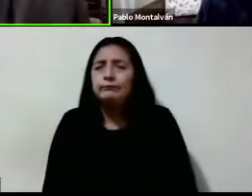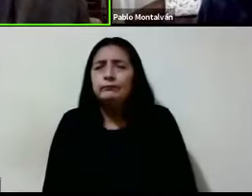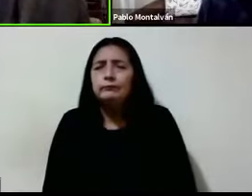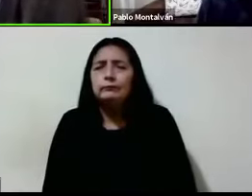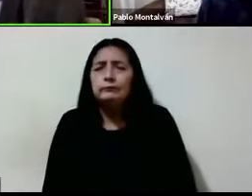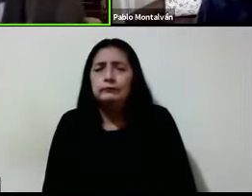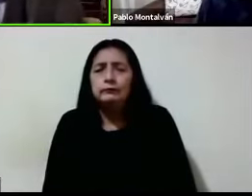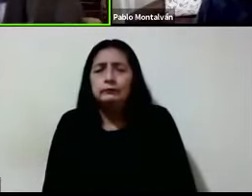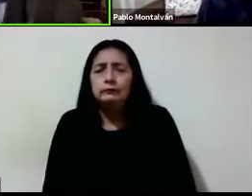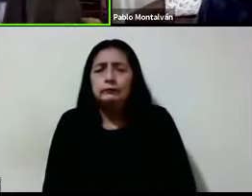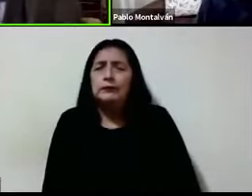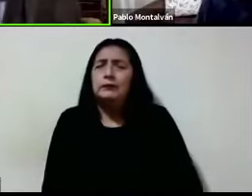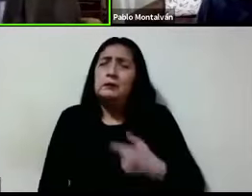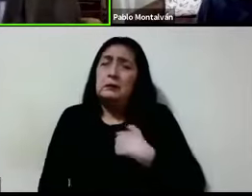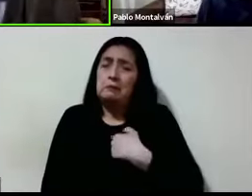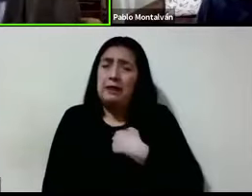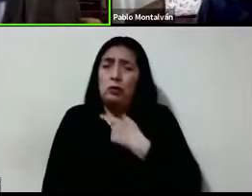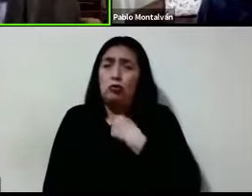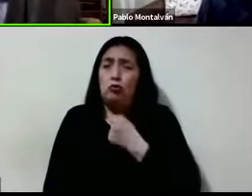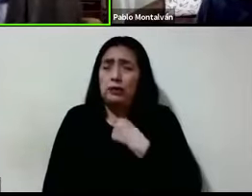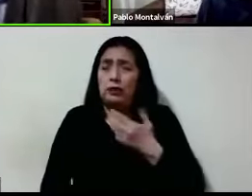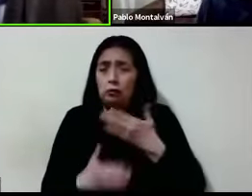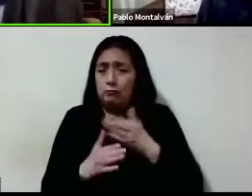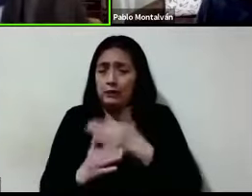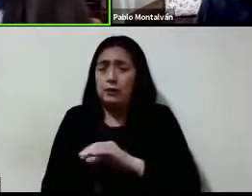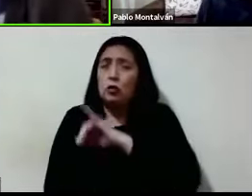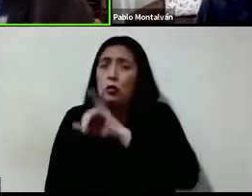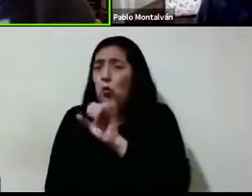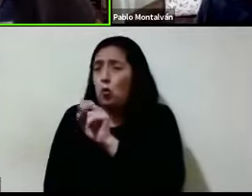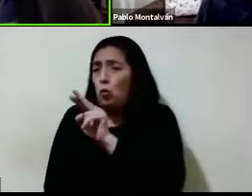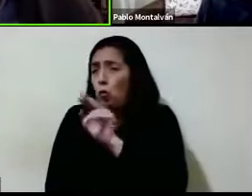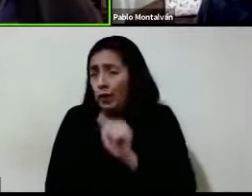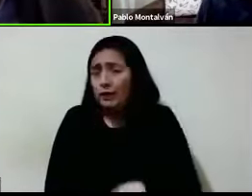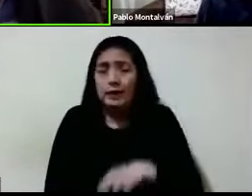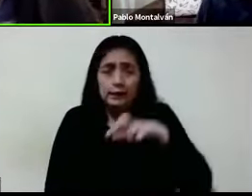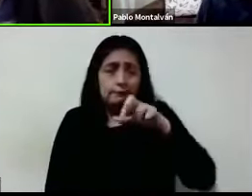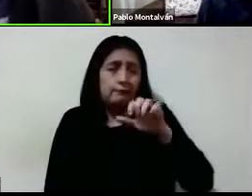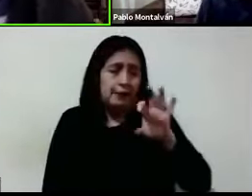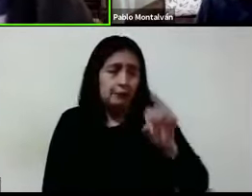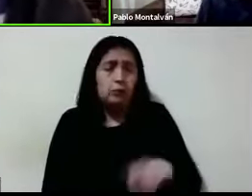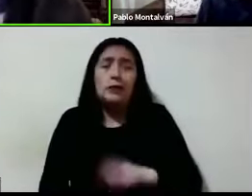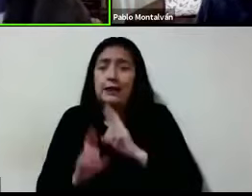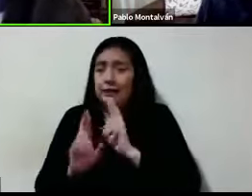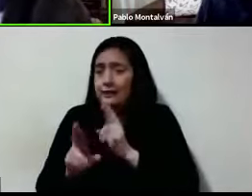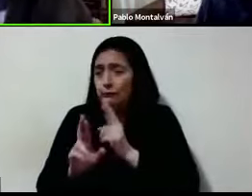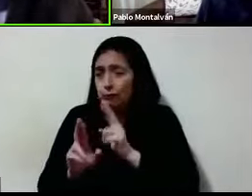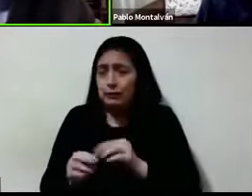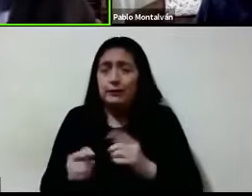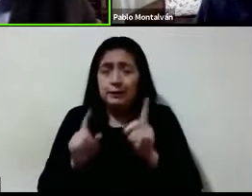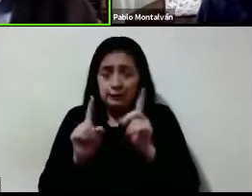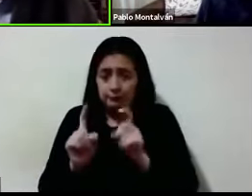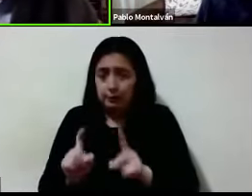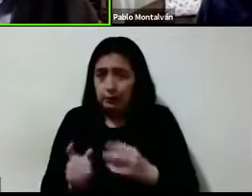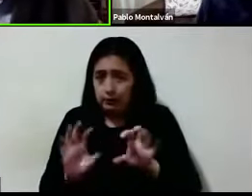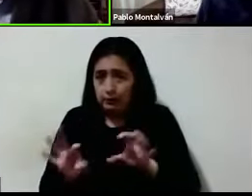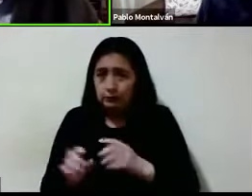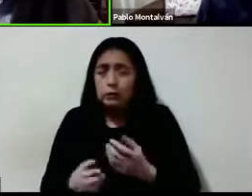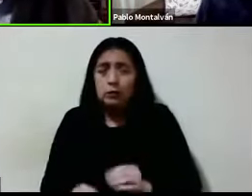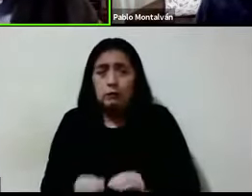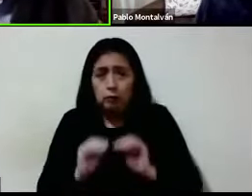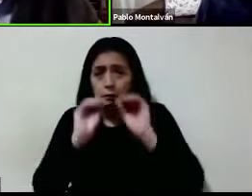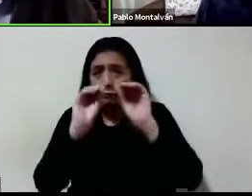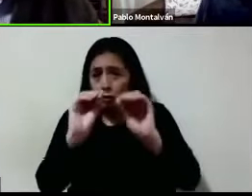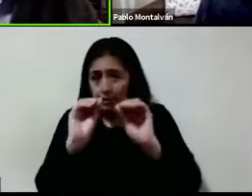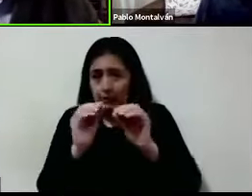Fantástico. Me gustaría compartir con Juana y con Pablo los resultados de la encuesta que hicimos. No sé si podemos compartirla